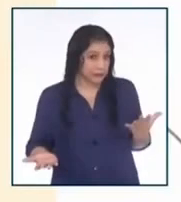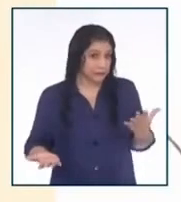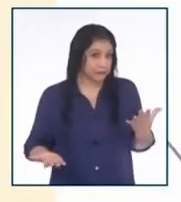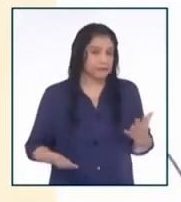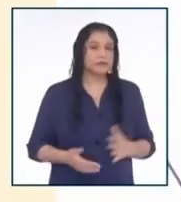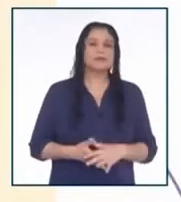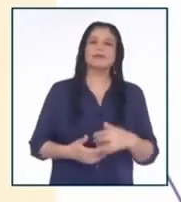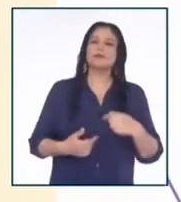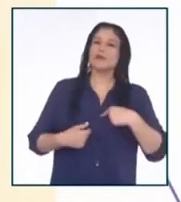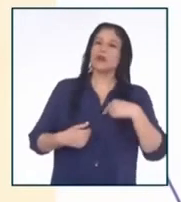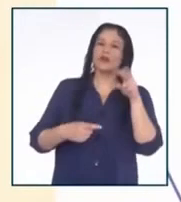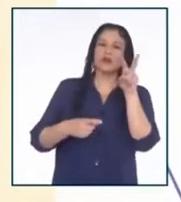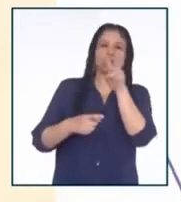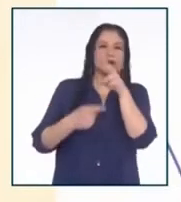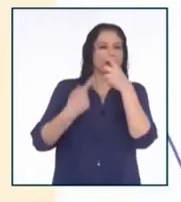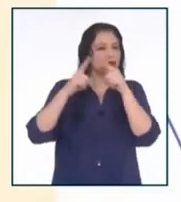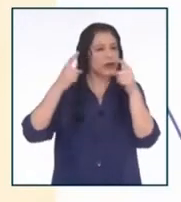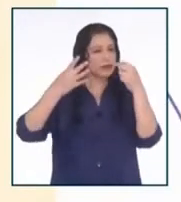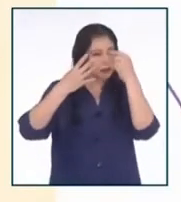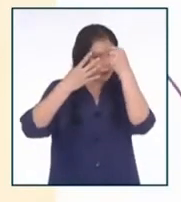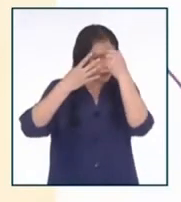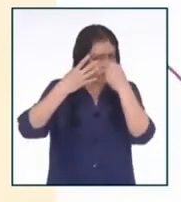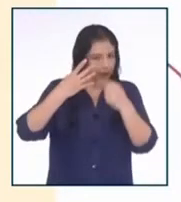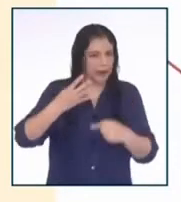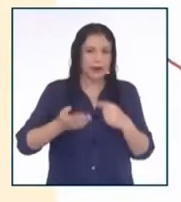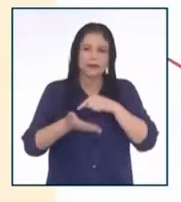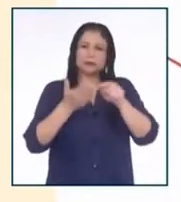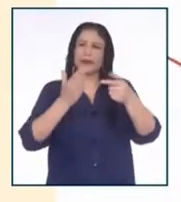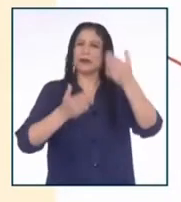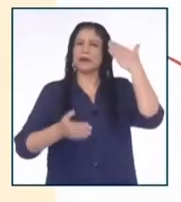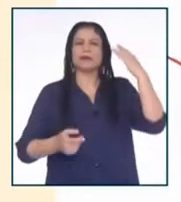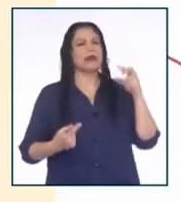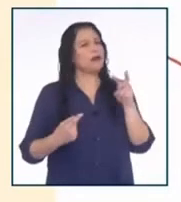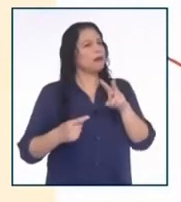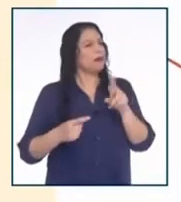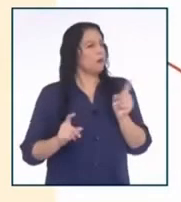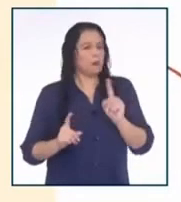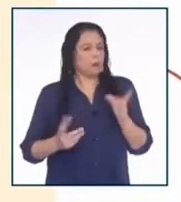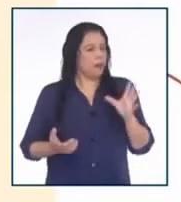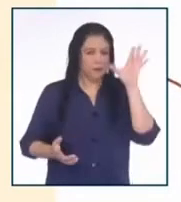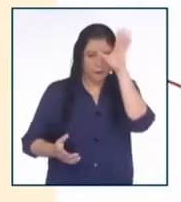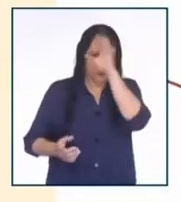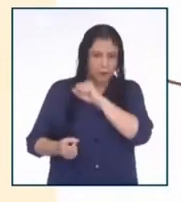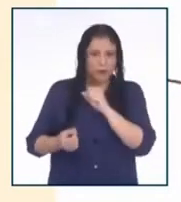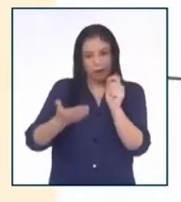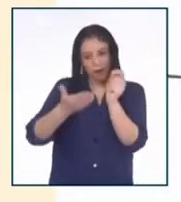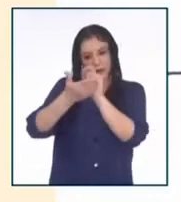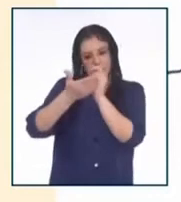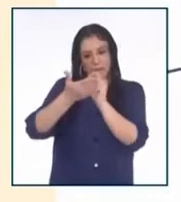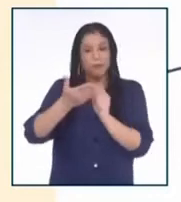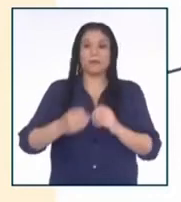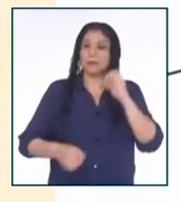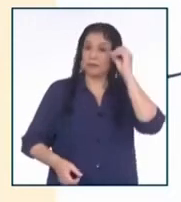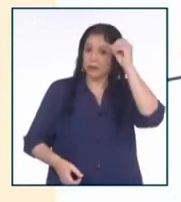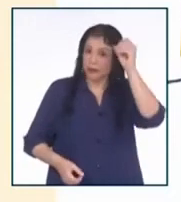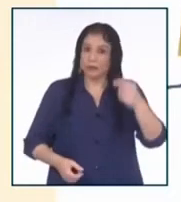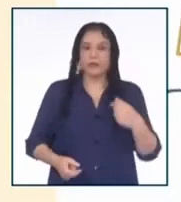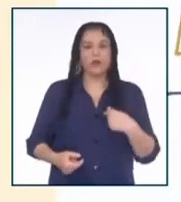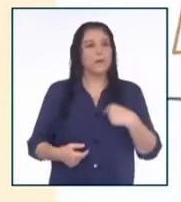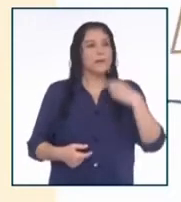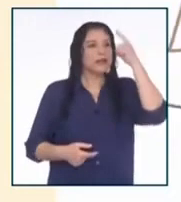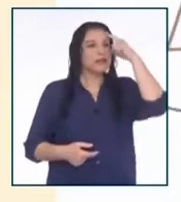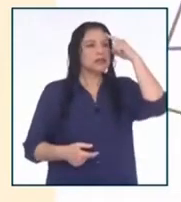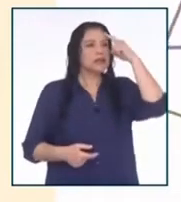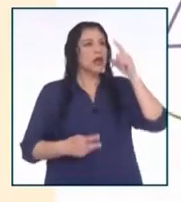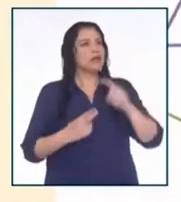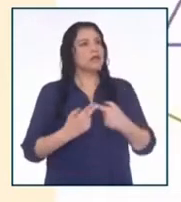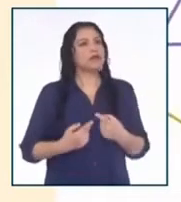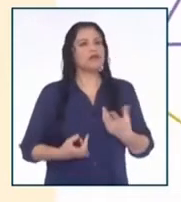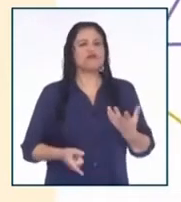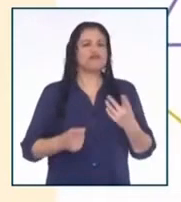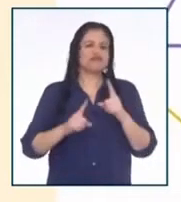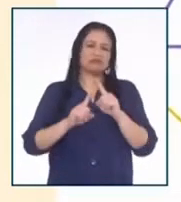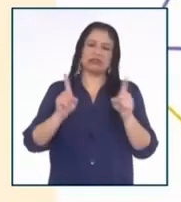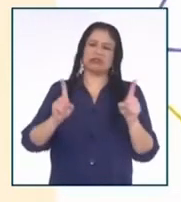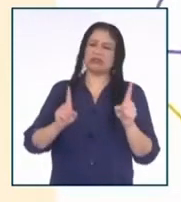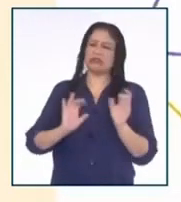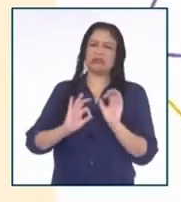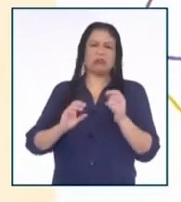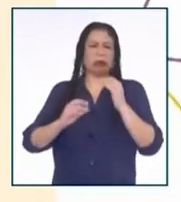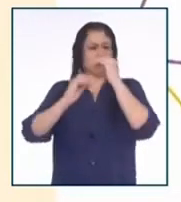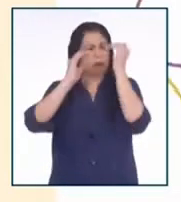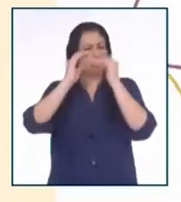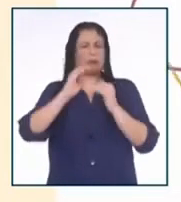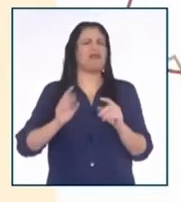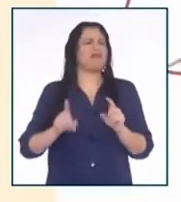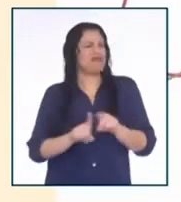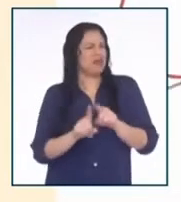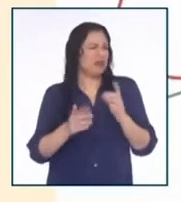Profesora, me di cuenta de varios detalles que no había visto la semana pasada cuando revisamos nuestros artículos de opinión. Al inicio pensé que no había mucha diferencia entre los